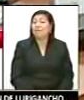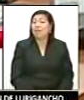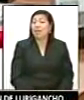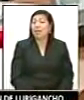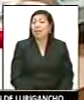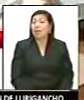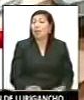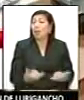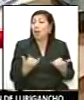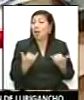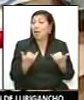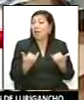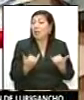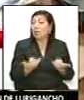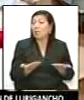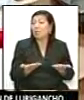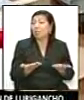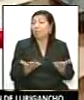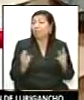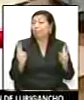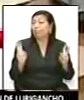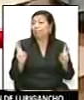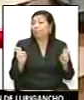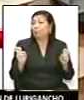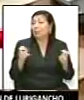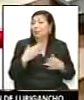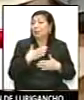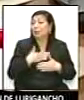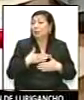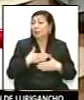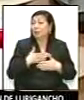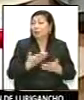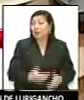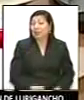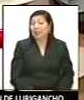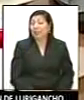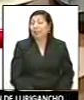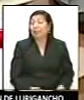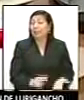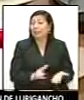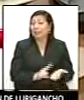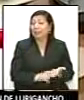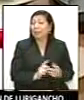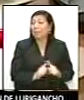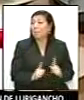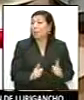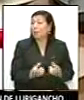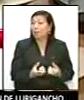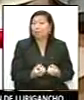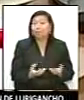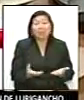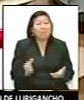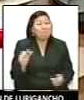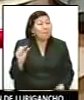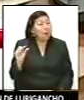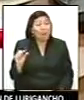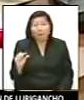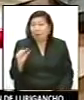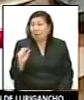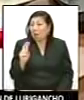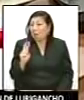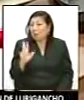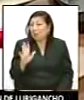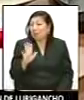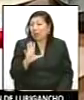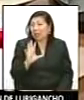que en estos momentos, entre comillas, están gozando los trabajadores de salud, pero en cantidades ínfimas,